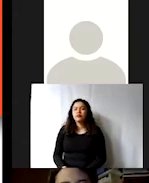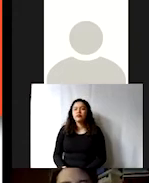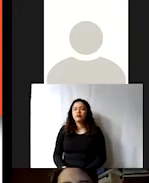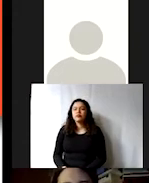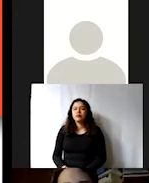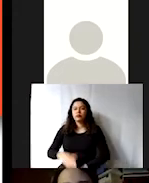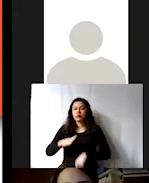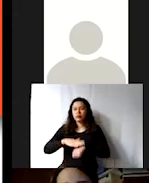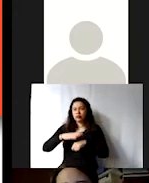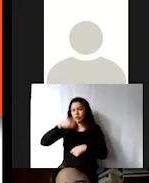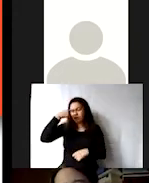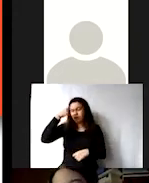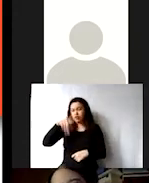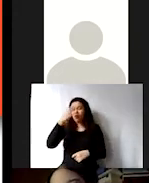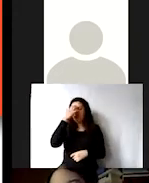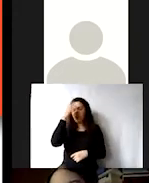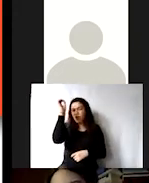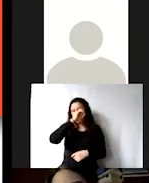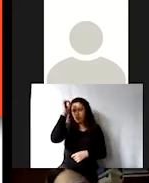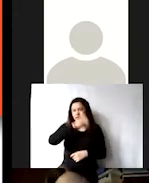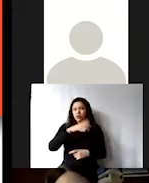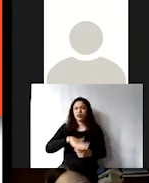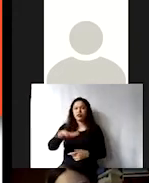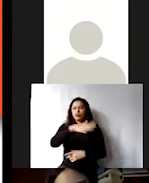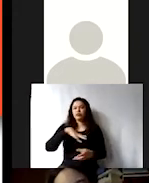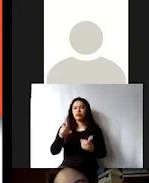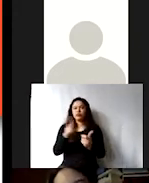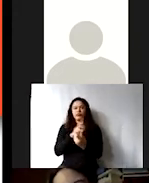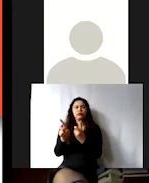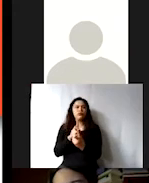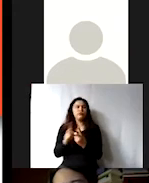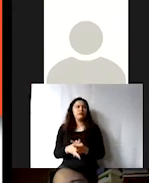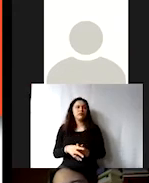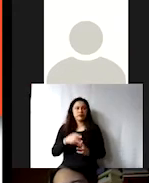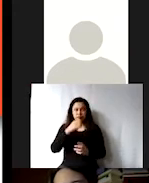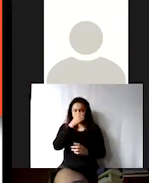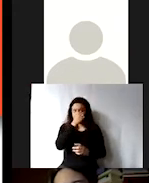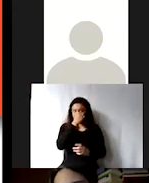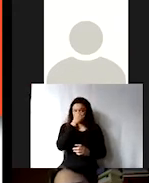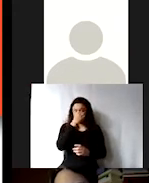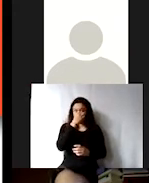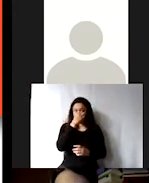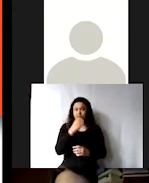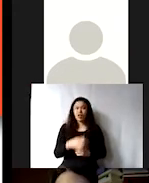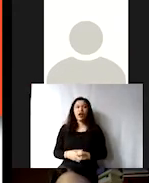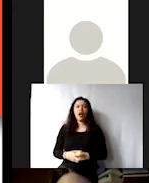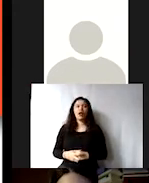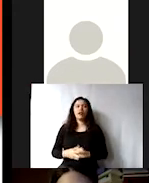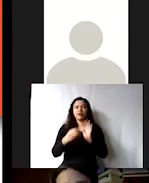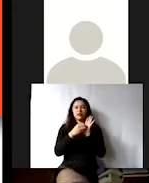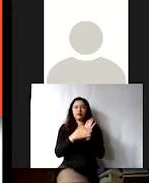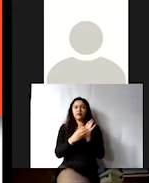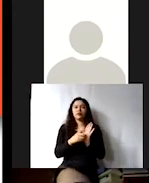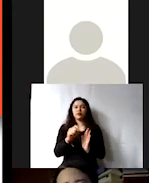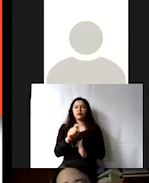conocer una o dos opiniones en el tema de la socialización. A raíz de lo que han visto que es la Agenda 2030, o a